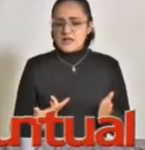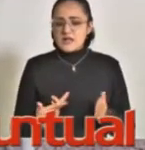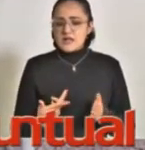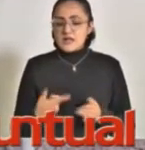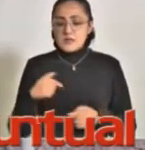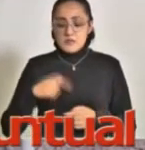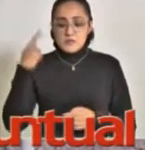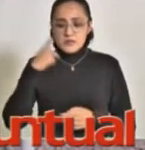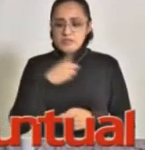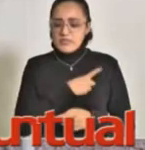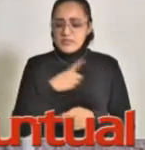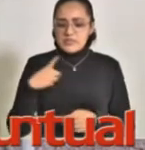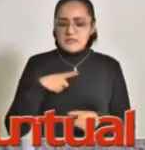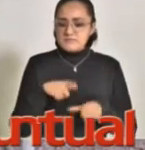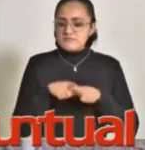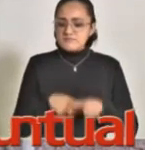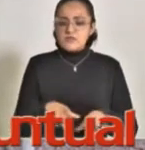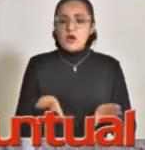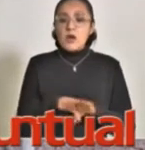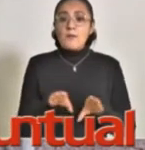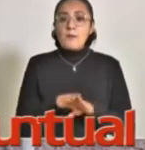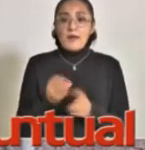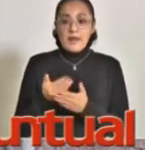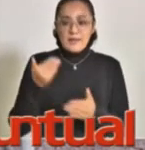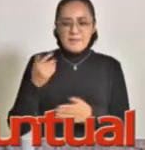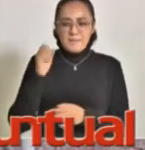condiciones de naranja.